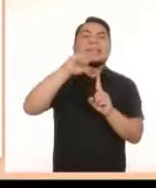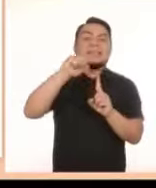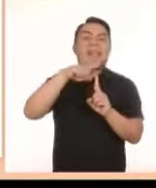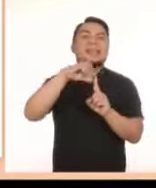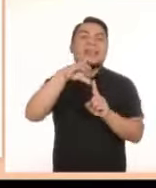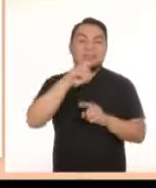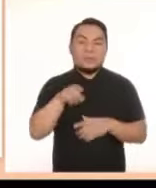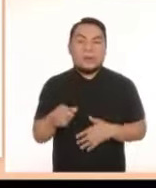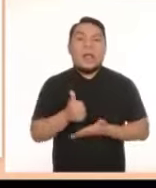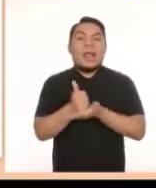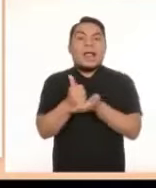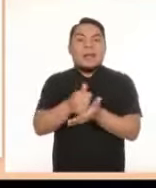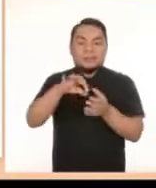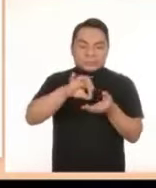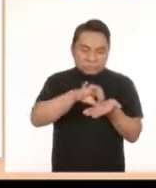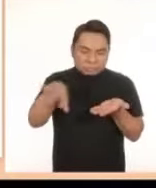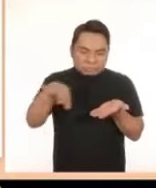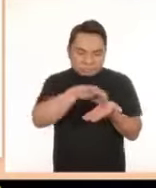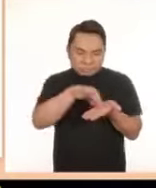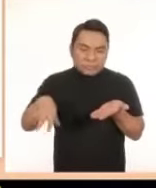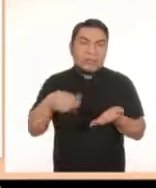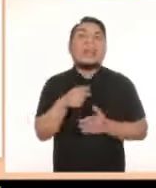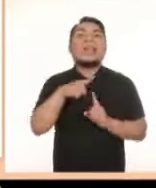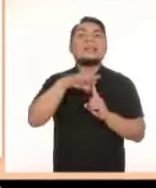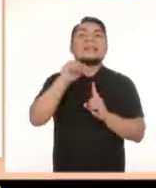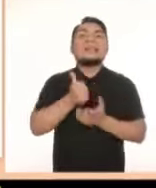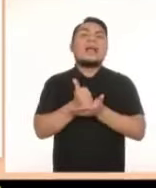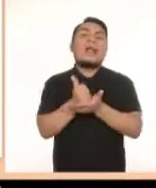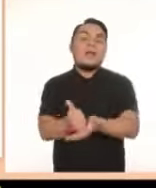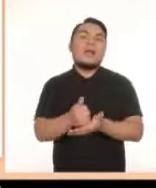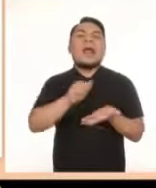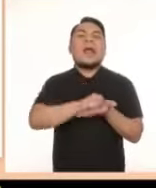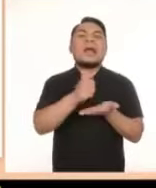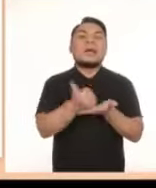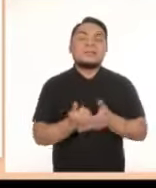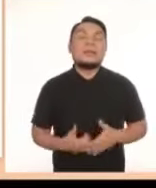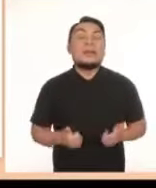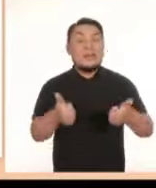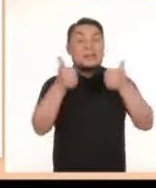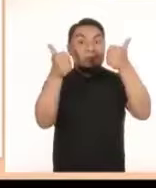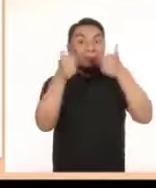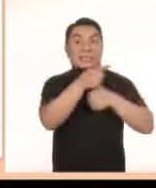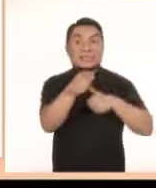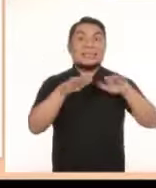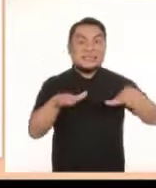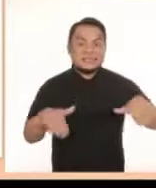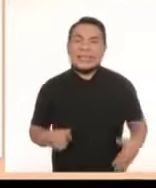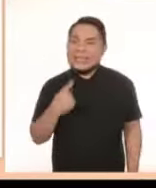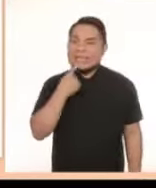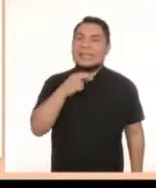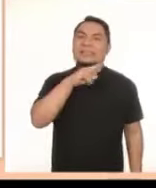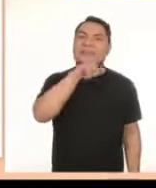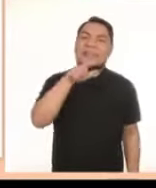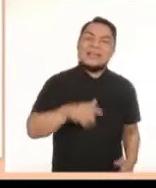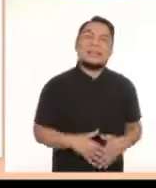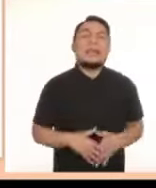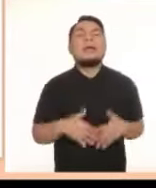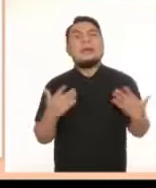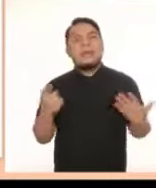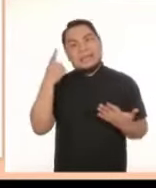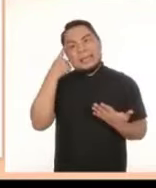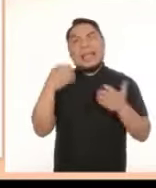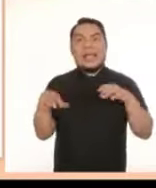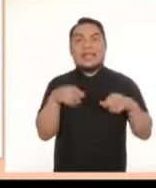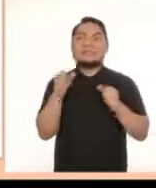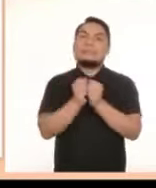Tita. Él ayuda pelando alverjitas y Tita la ayuda escogiendo el arroz. ¡Muy bien, niños! Dice Raquel. No